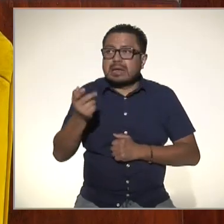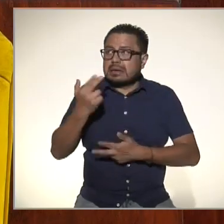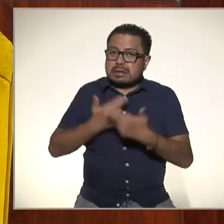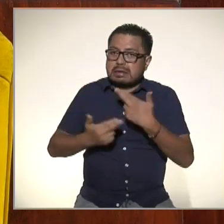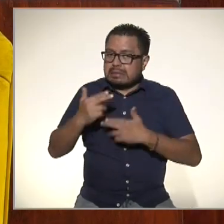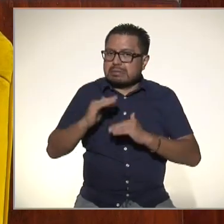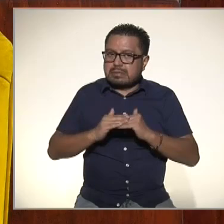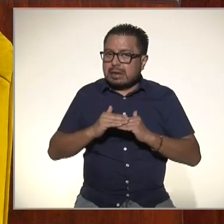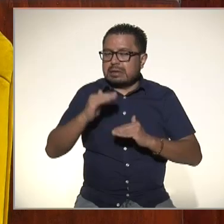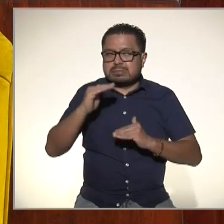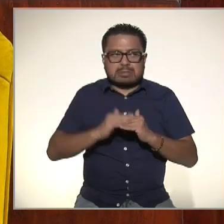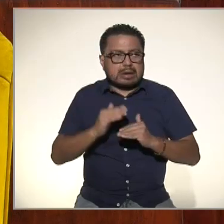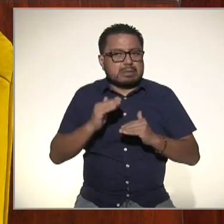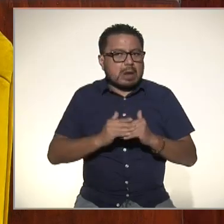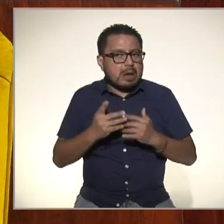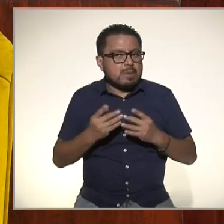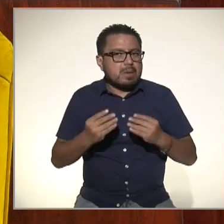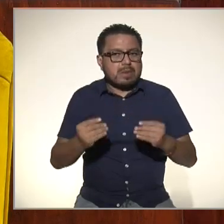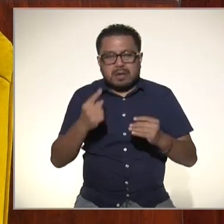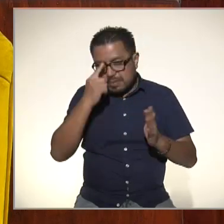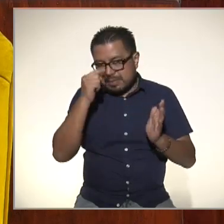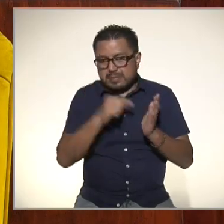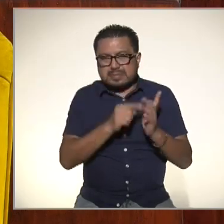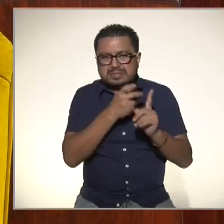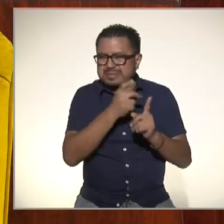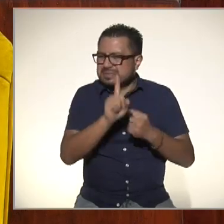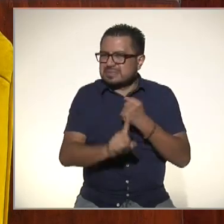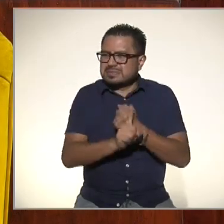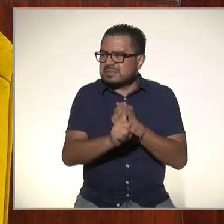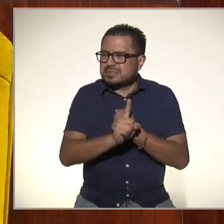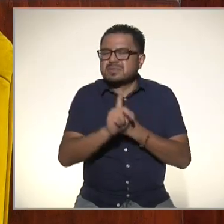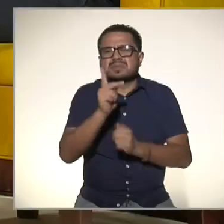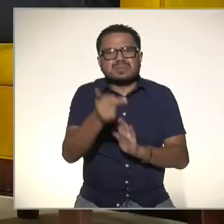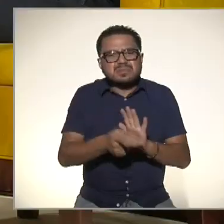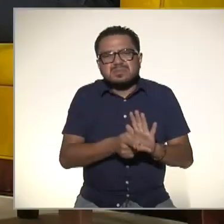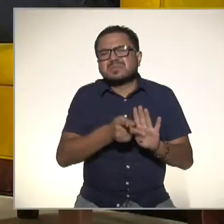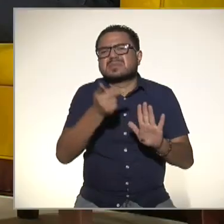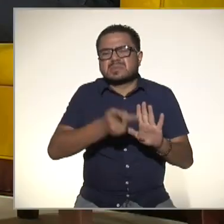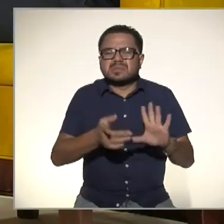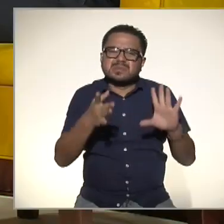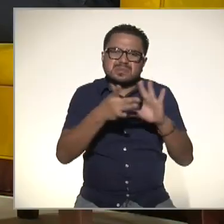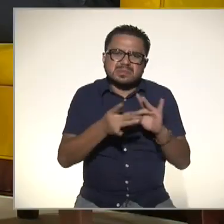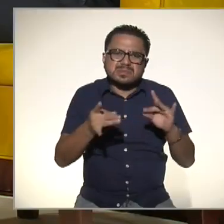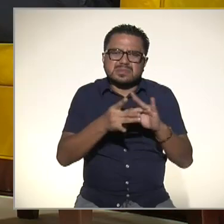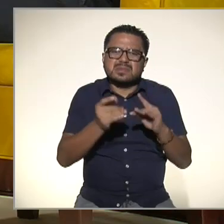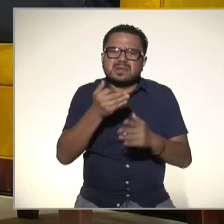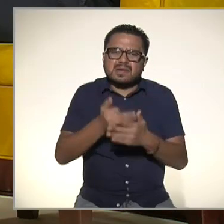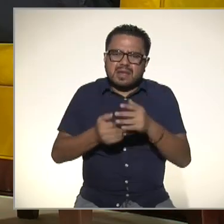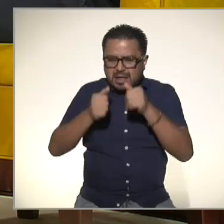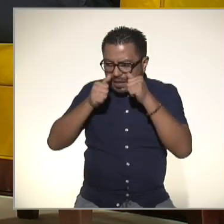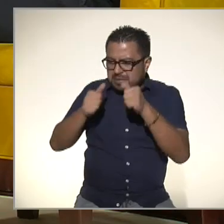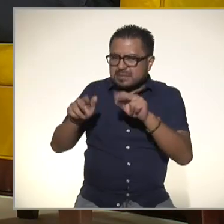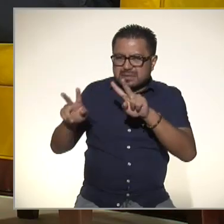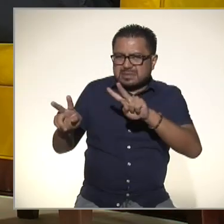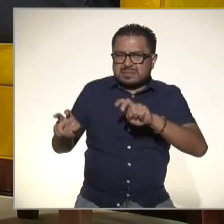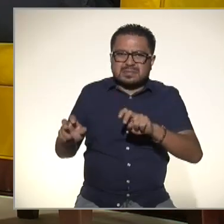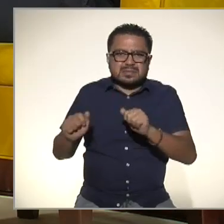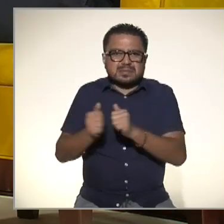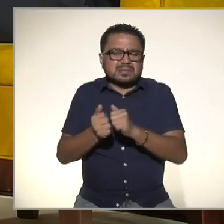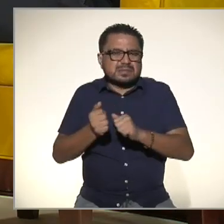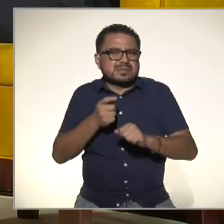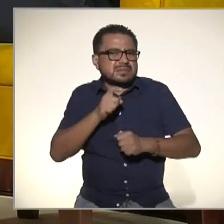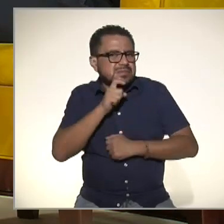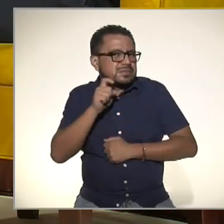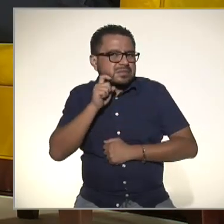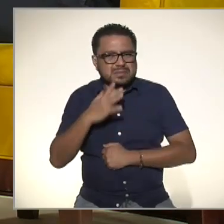ha subido. Muchísimo, y sobre todo creo que hay un problema, y justamente nuevamente hablando de la subatención en temas que tienen que ver con nuestra